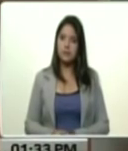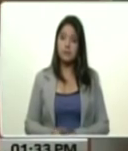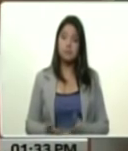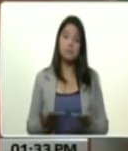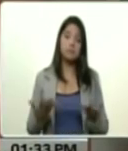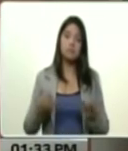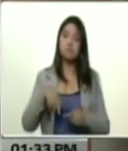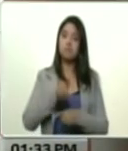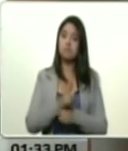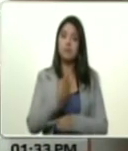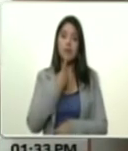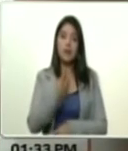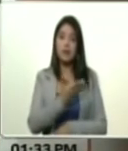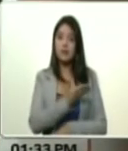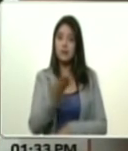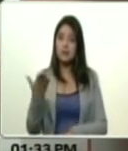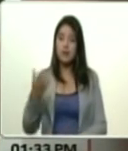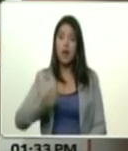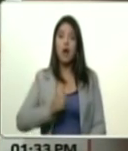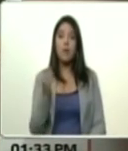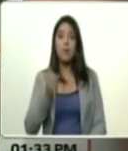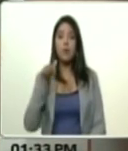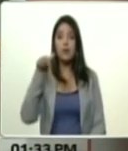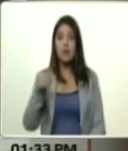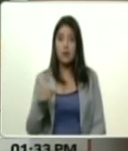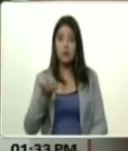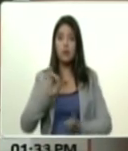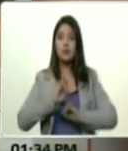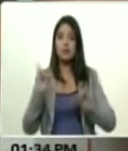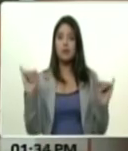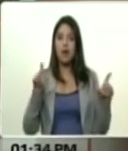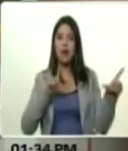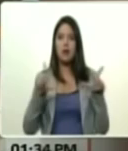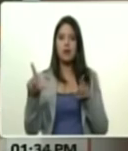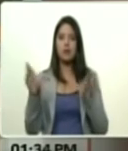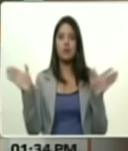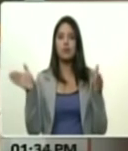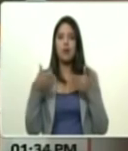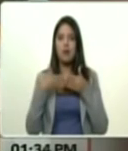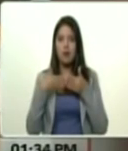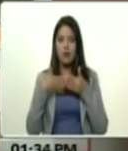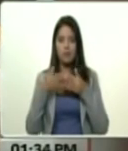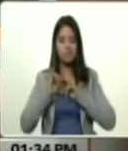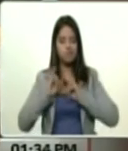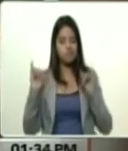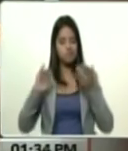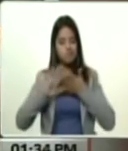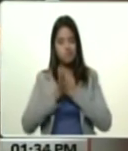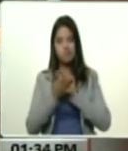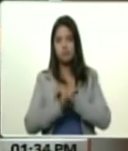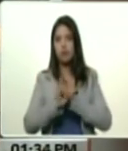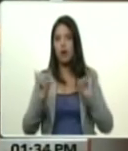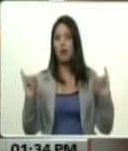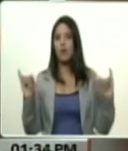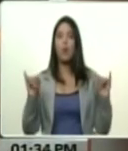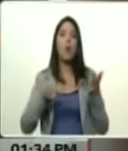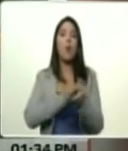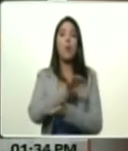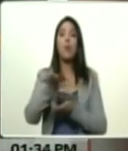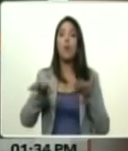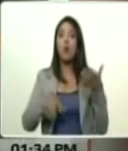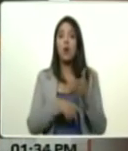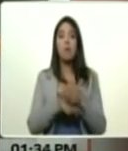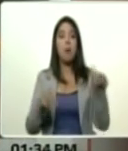solo decir que policialmente este caso está cerrado. Es un problema